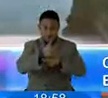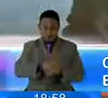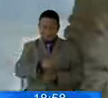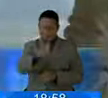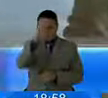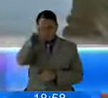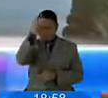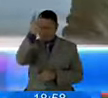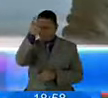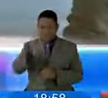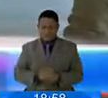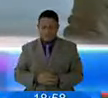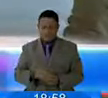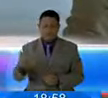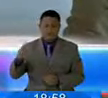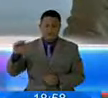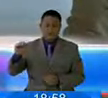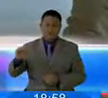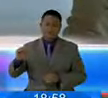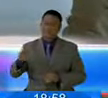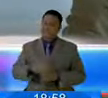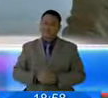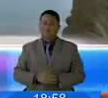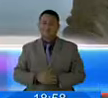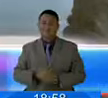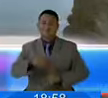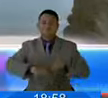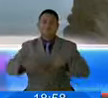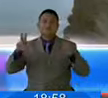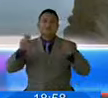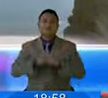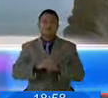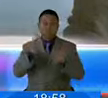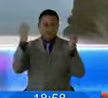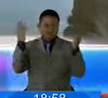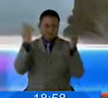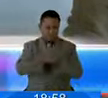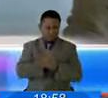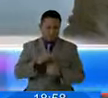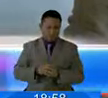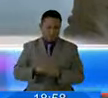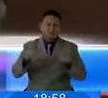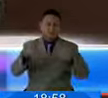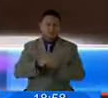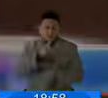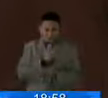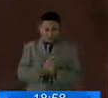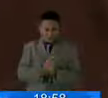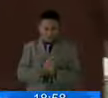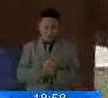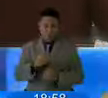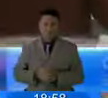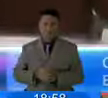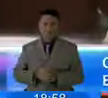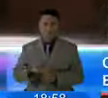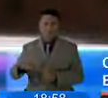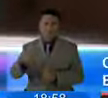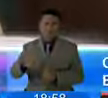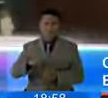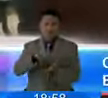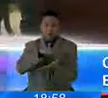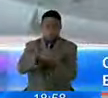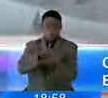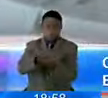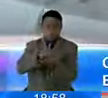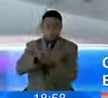está desinformado, al menos de unas declaraciones confusas, sobre algo que no es real. Que desde la impresión de papeletas,